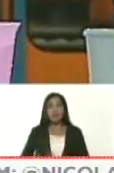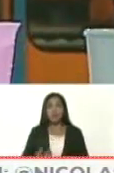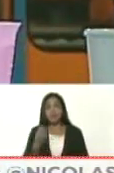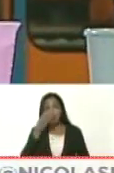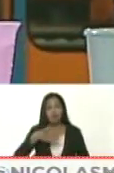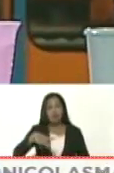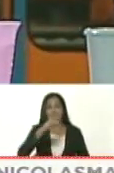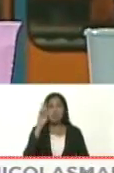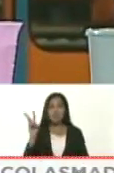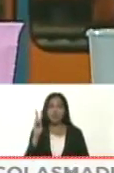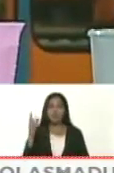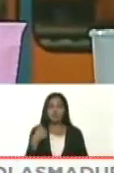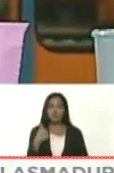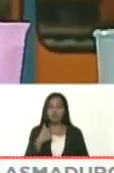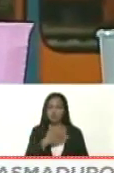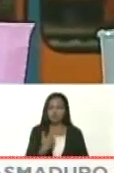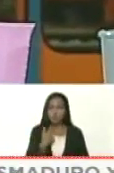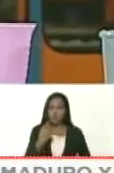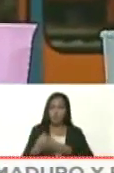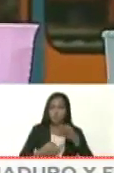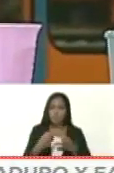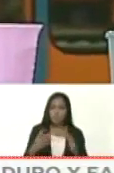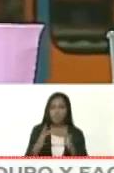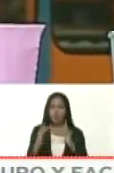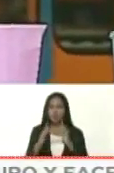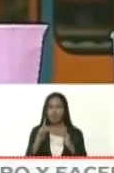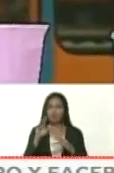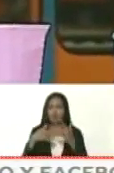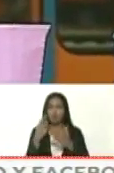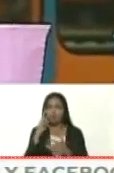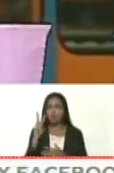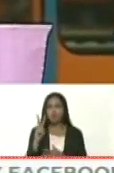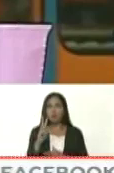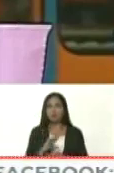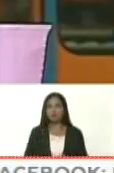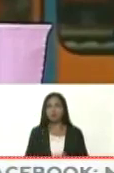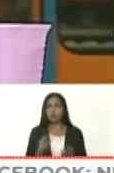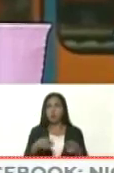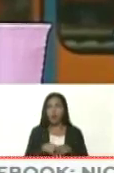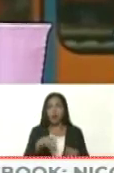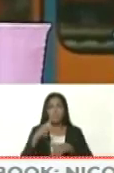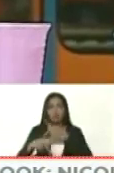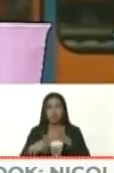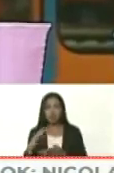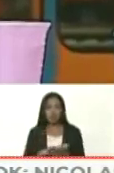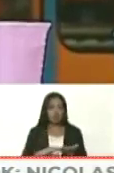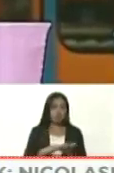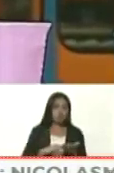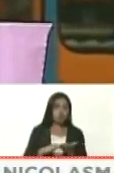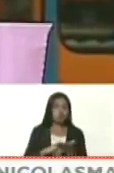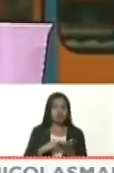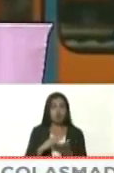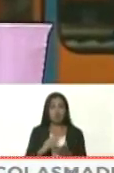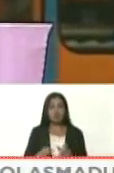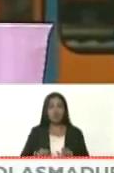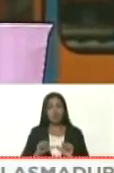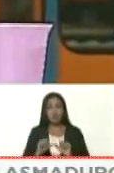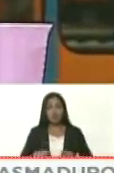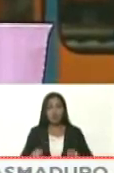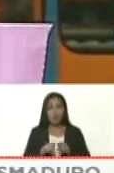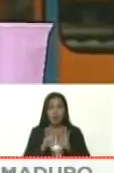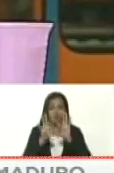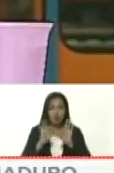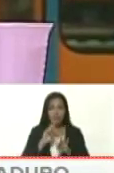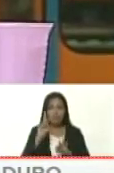Venezuela. Este pase que vamos a ver hoy es parte del proceso de recuperación progresiva que hemos